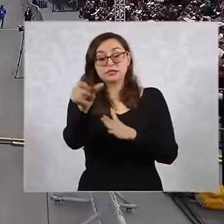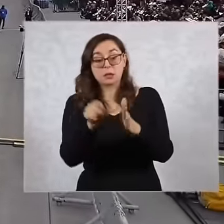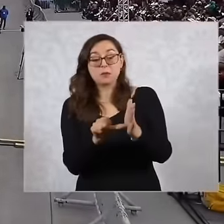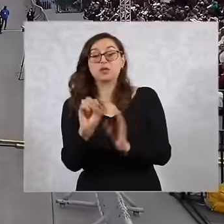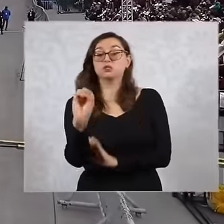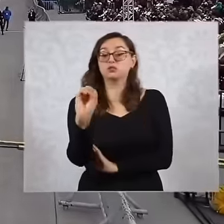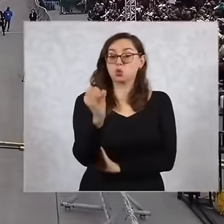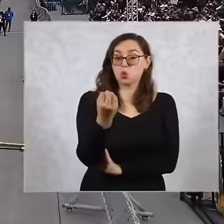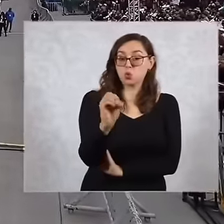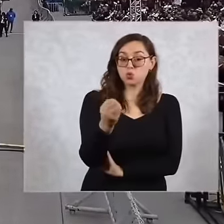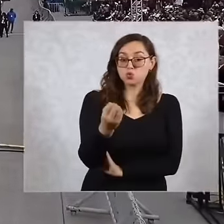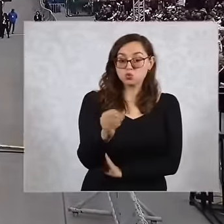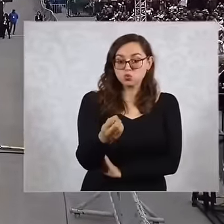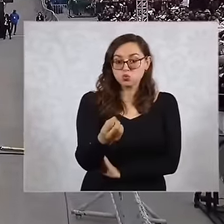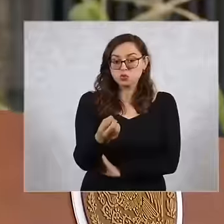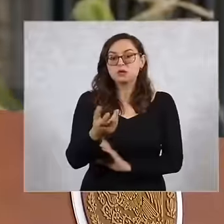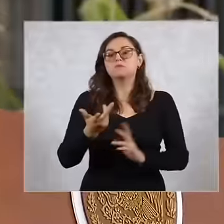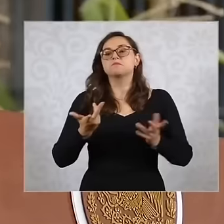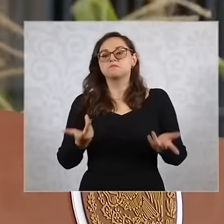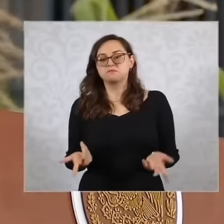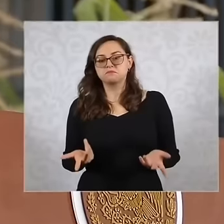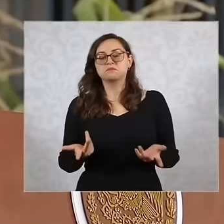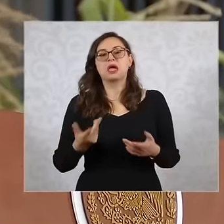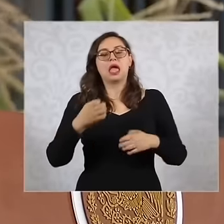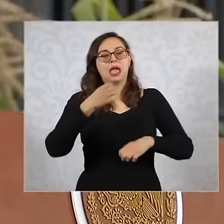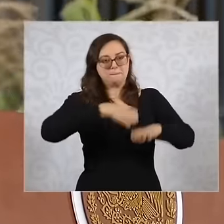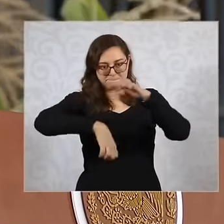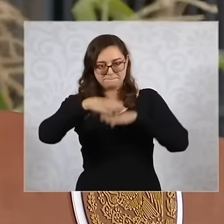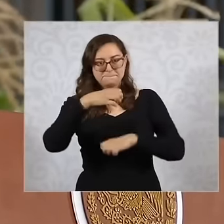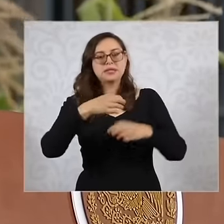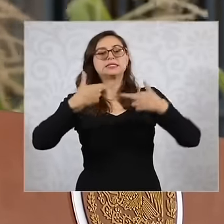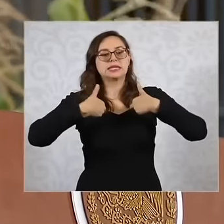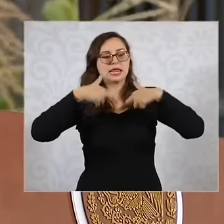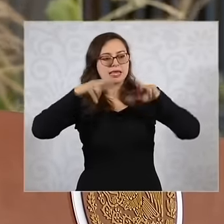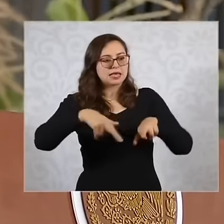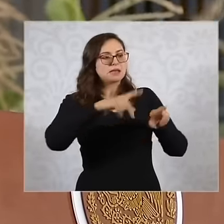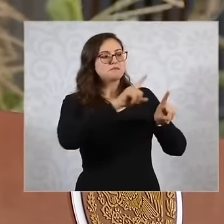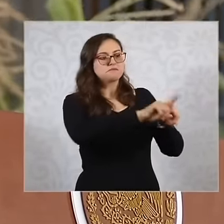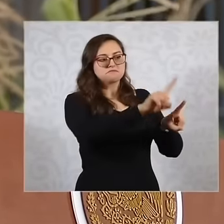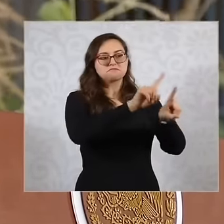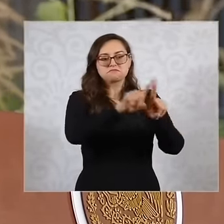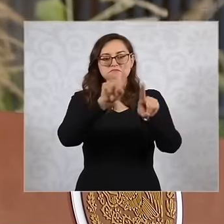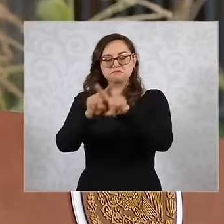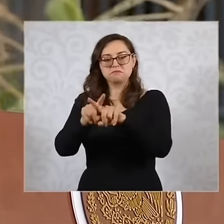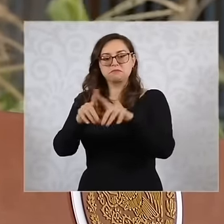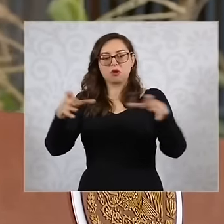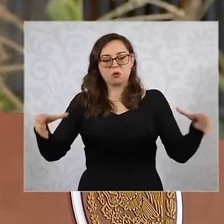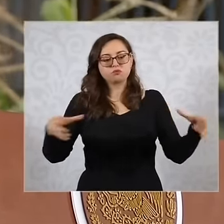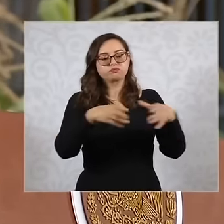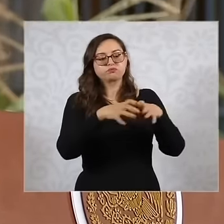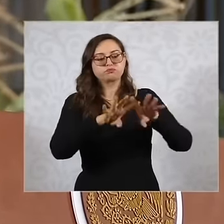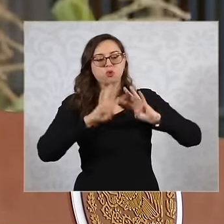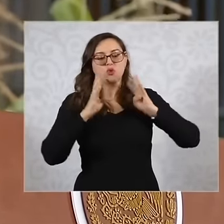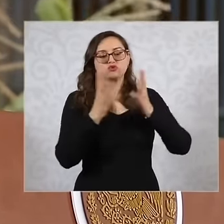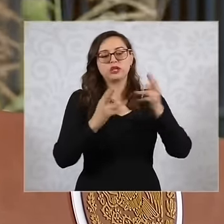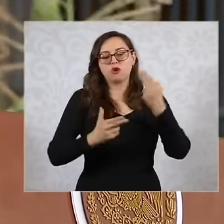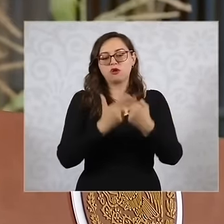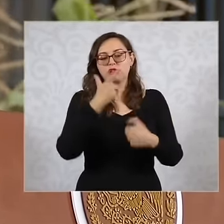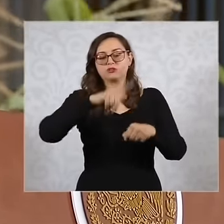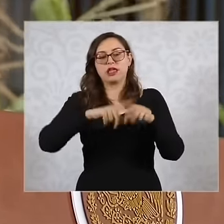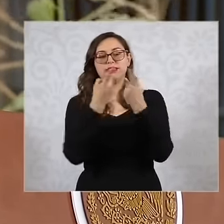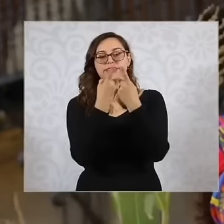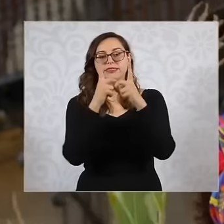a formar con diversas cámaras, empresarios y empresarias, el Consejo Nacional para el